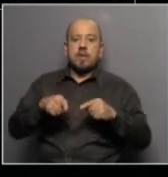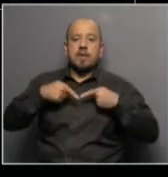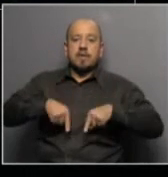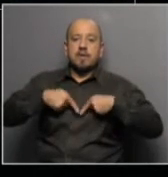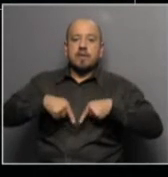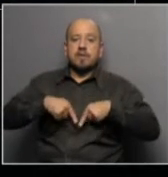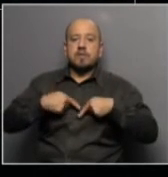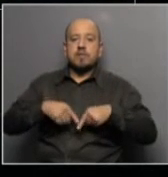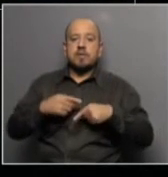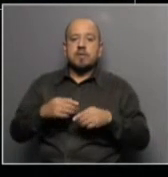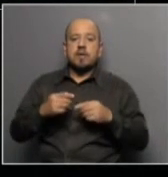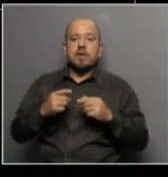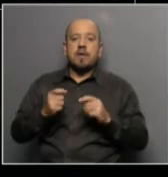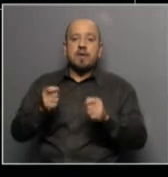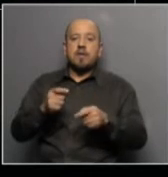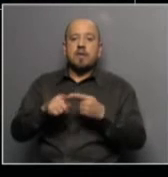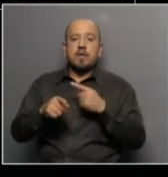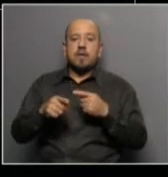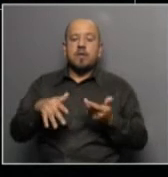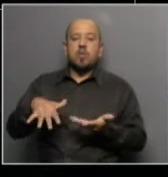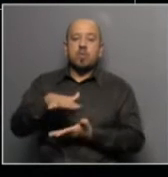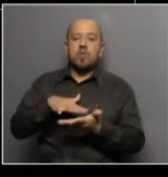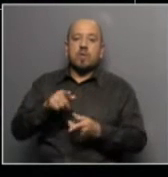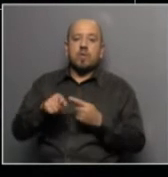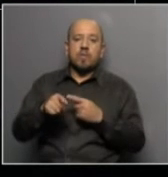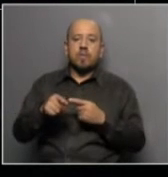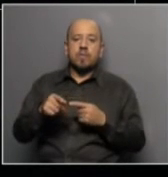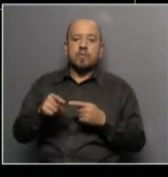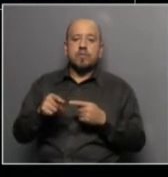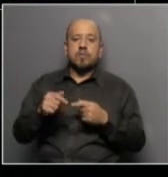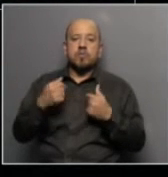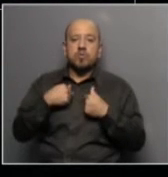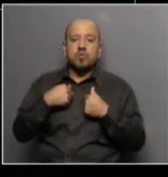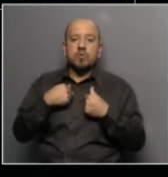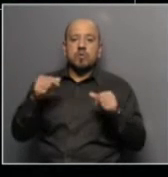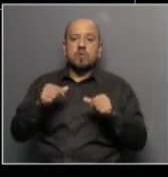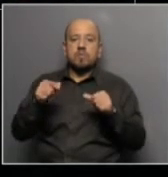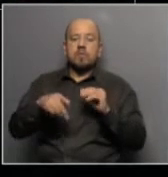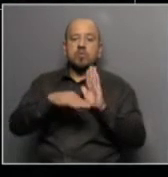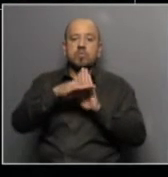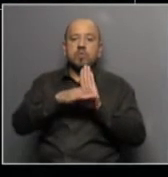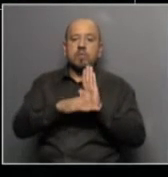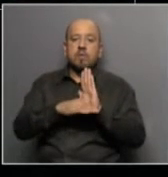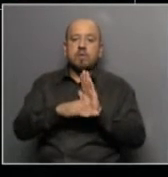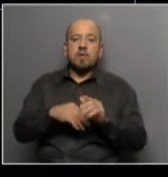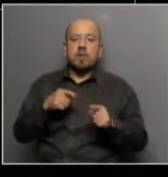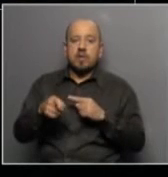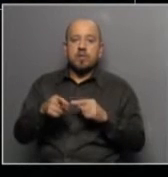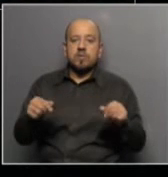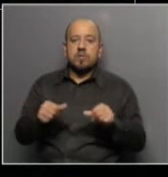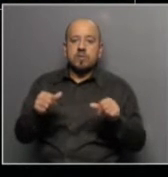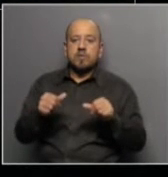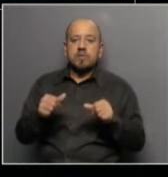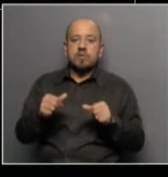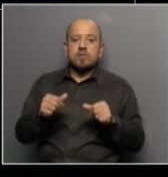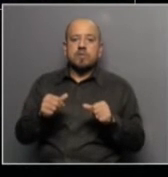Intendencia aporta los terrenos y las infraestructuras y la ejecución. Nosotros somos ejecutores de estos programas. Estos se desarrollan en